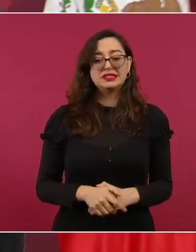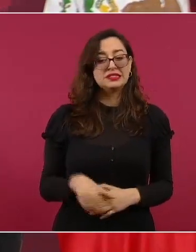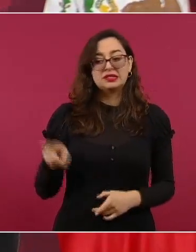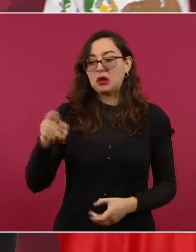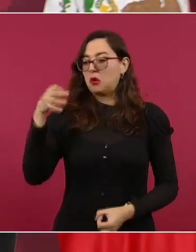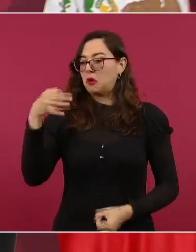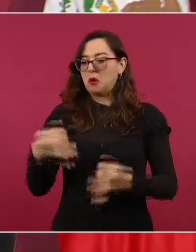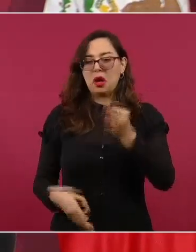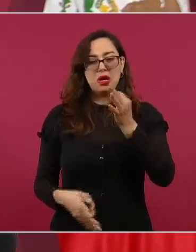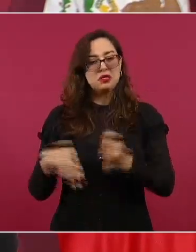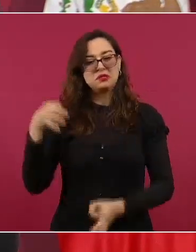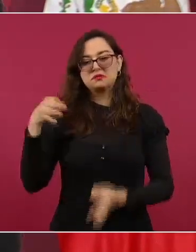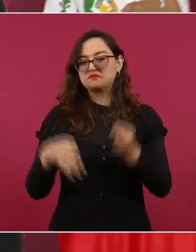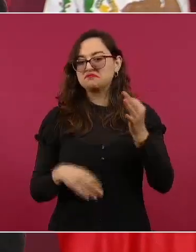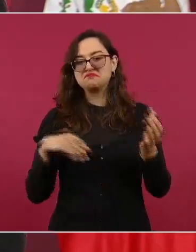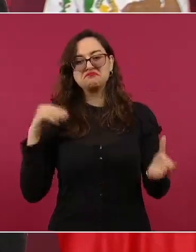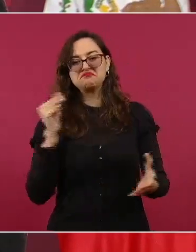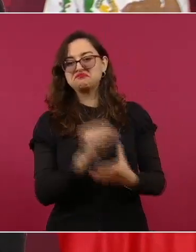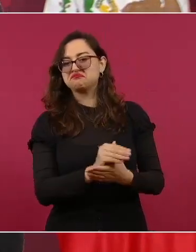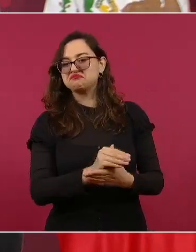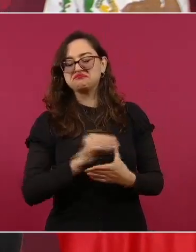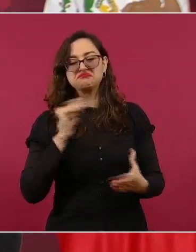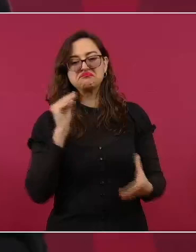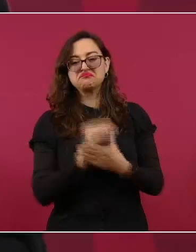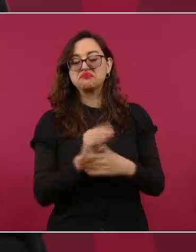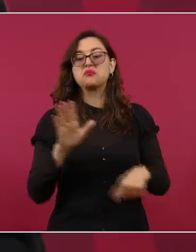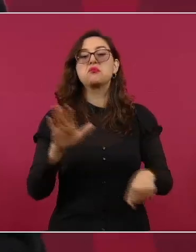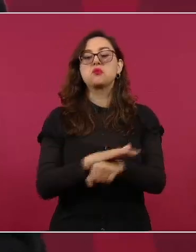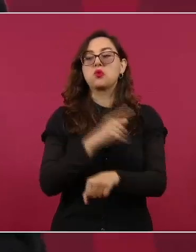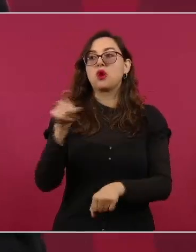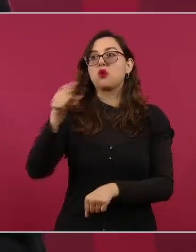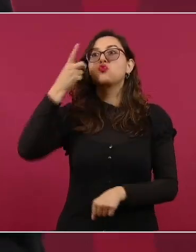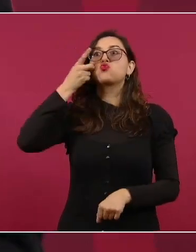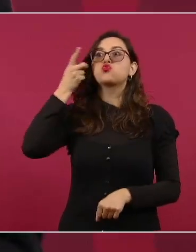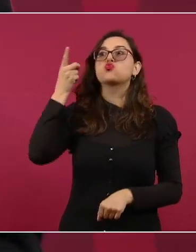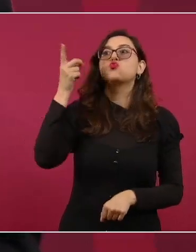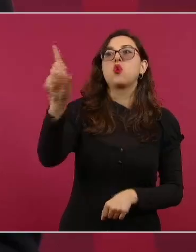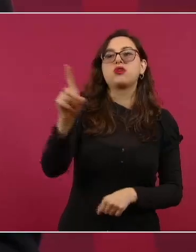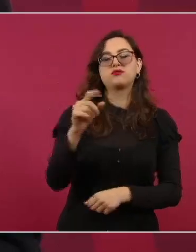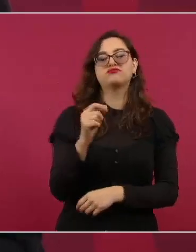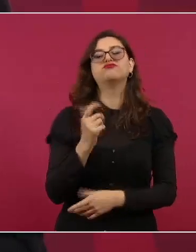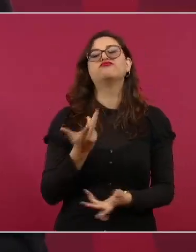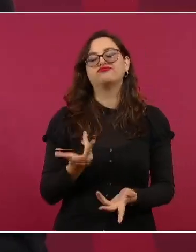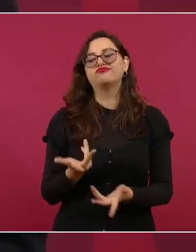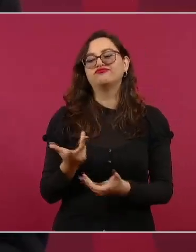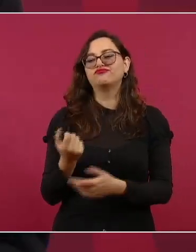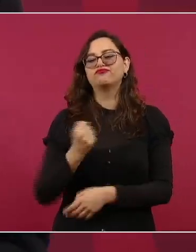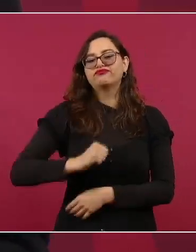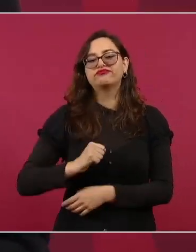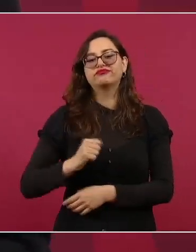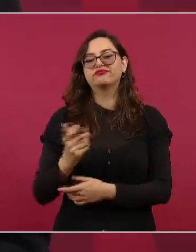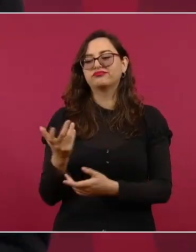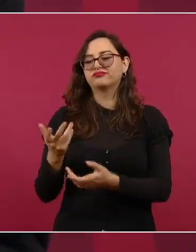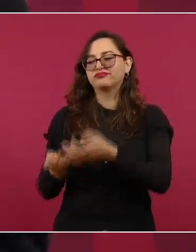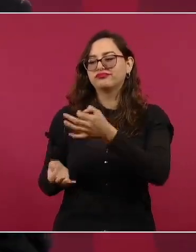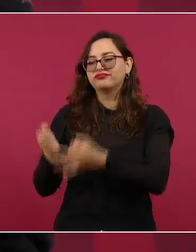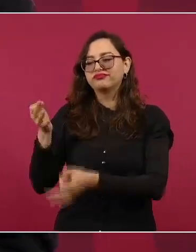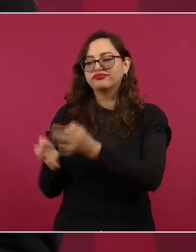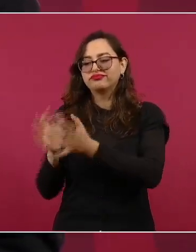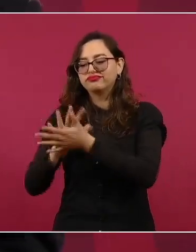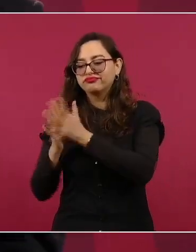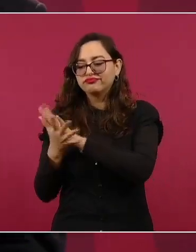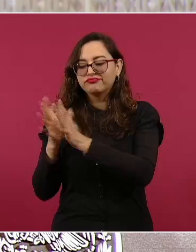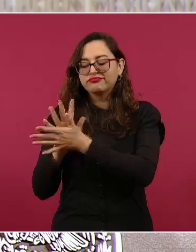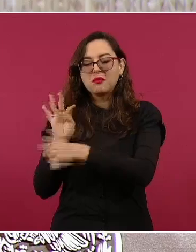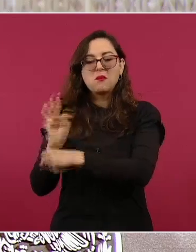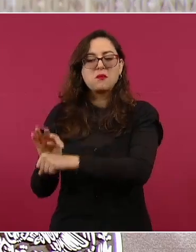influyentes los dueños del edificio porque han ido ganando. Ahí hay un